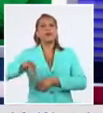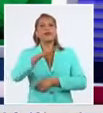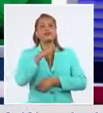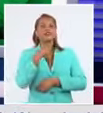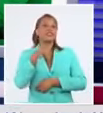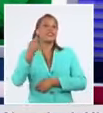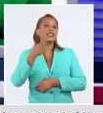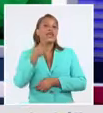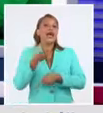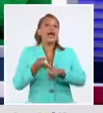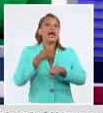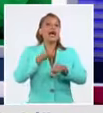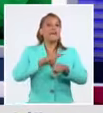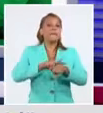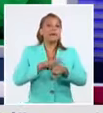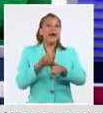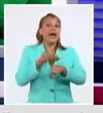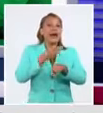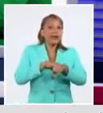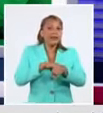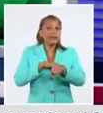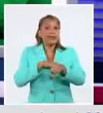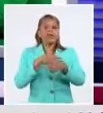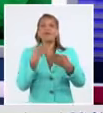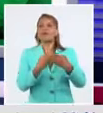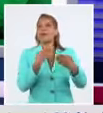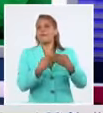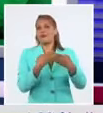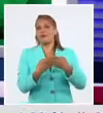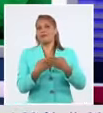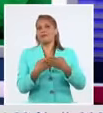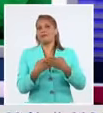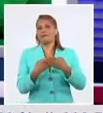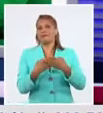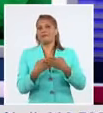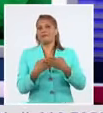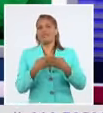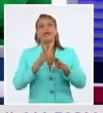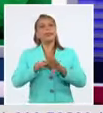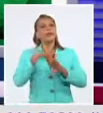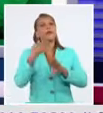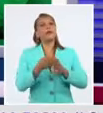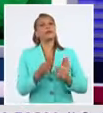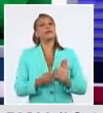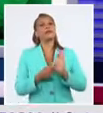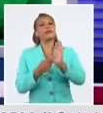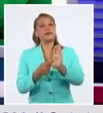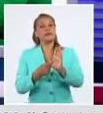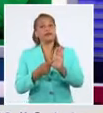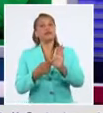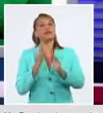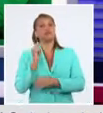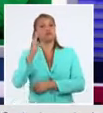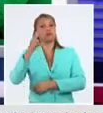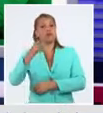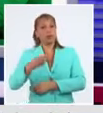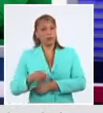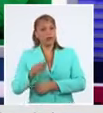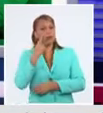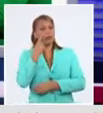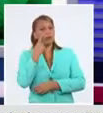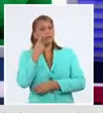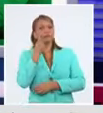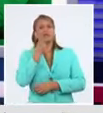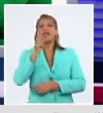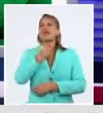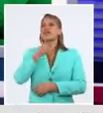previo ensayos clínicos que posteriormente son presentados a la autoridad regulatoria, que evalúa todos los elementos que se tienen